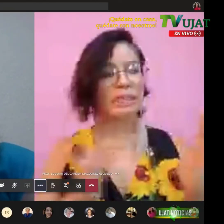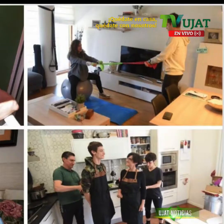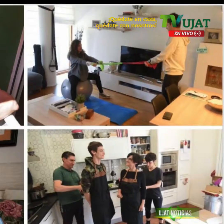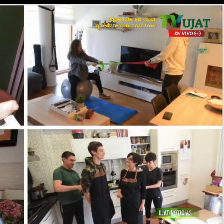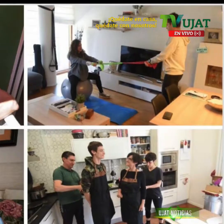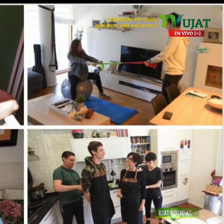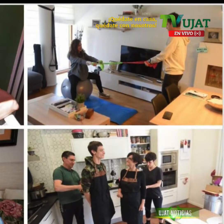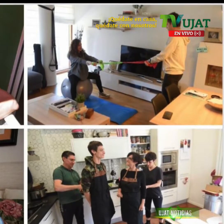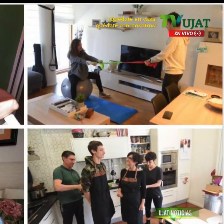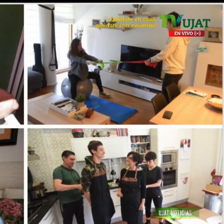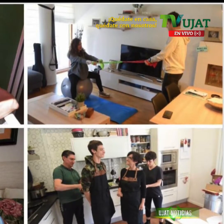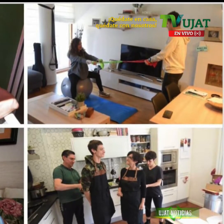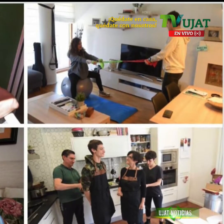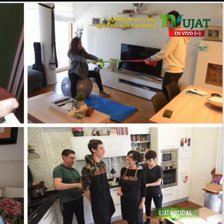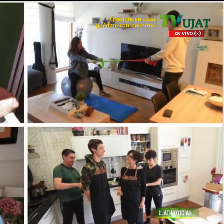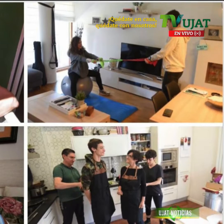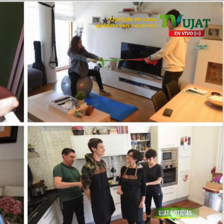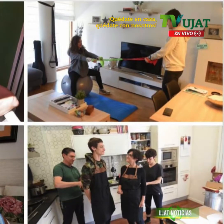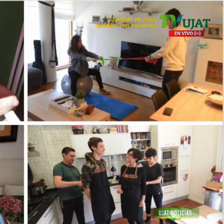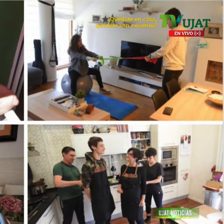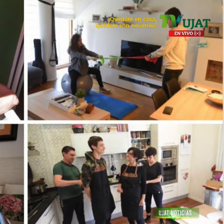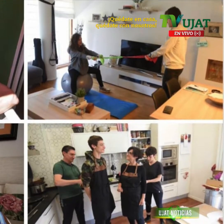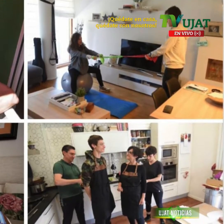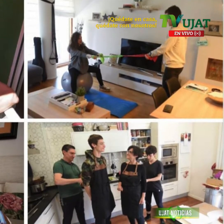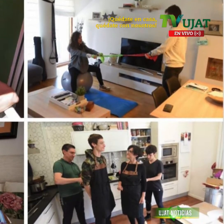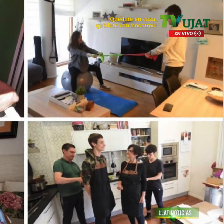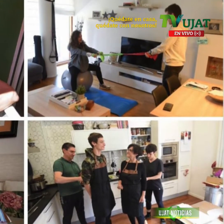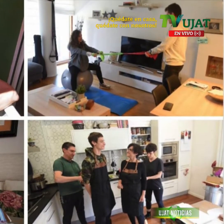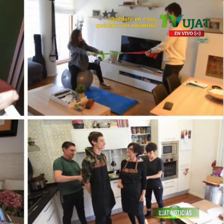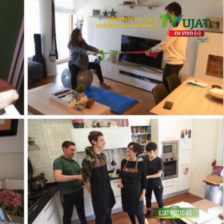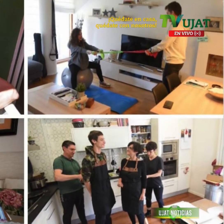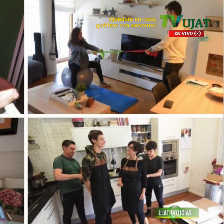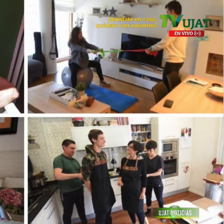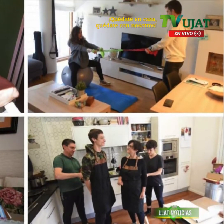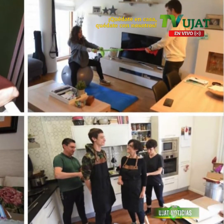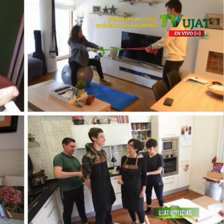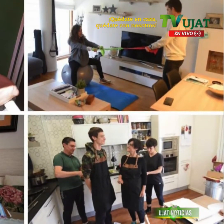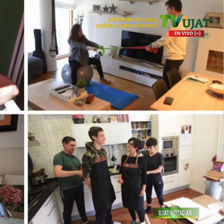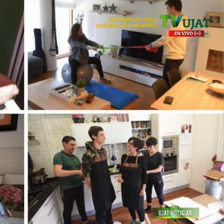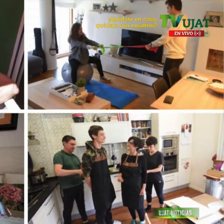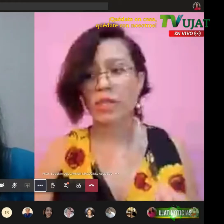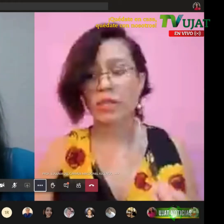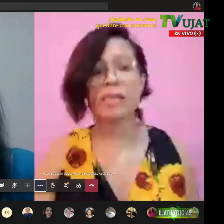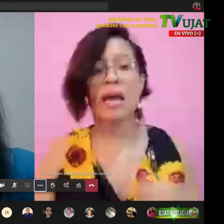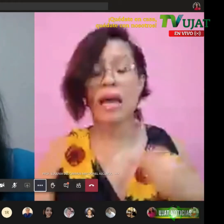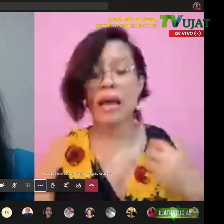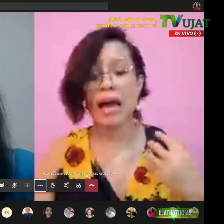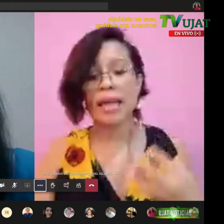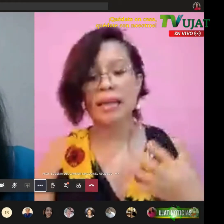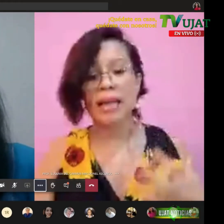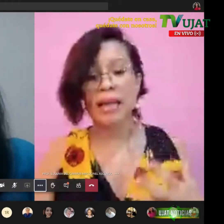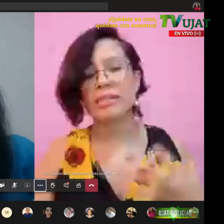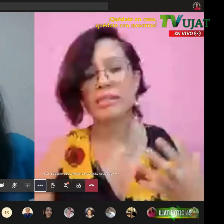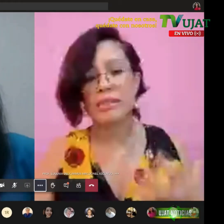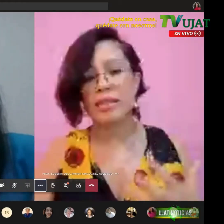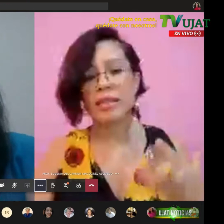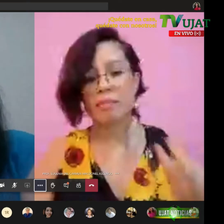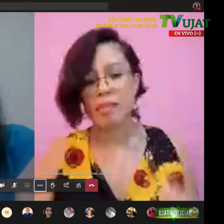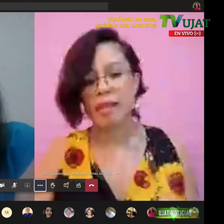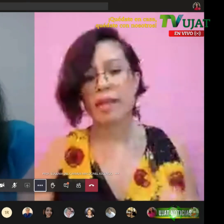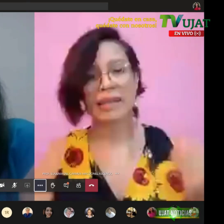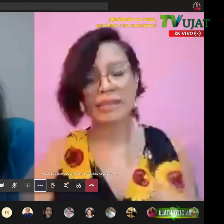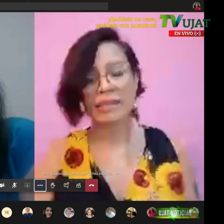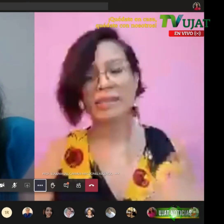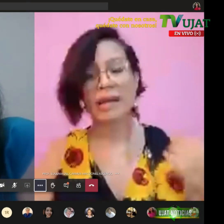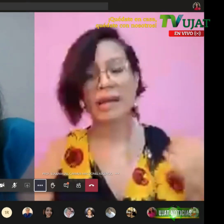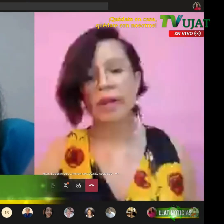que la carga de las tareas del hogar es exhaustiva. Estamos compartiendo los espacios, entonces cada quien